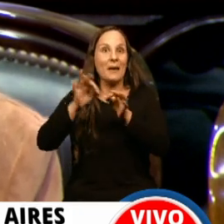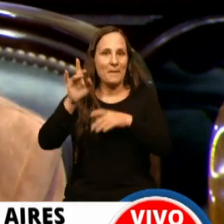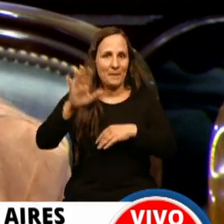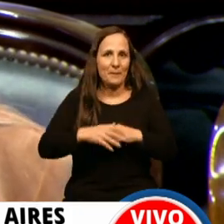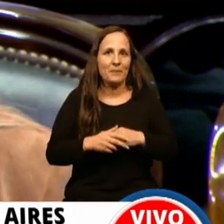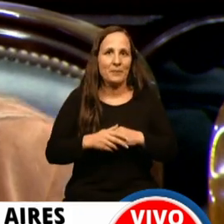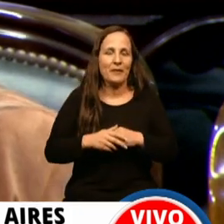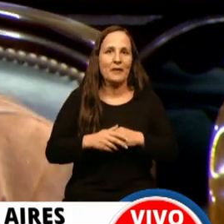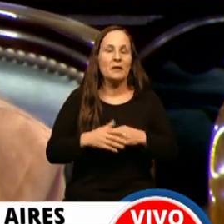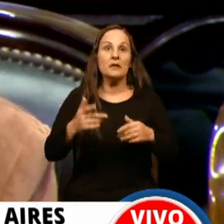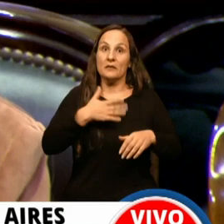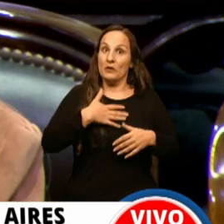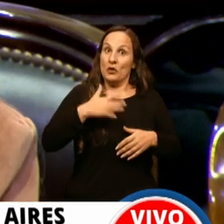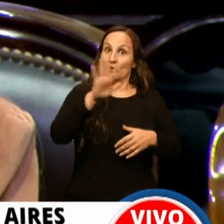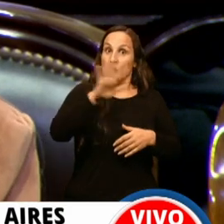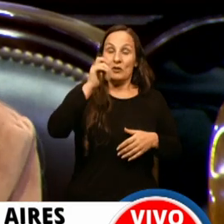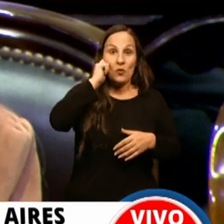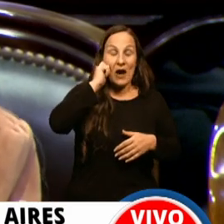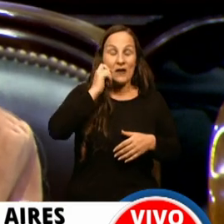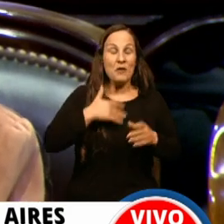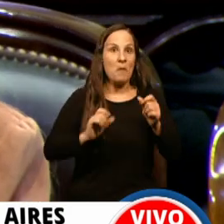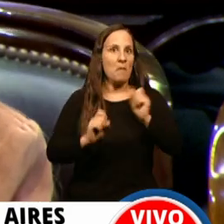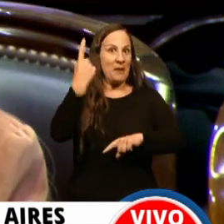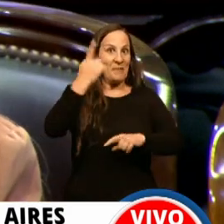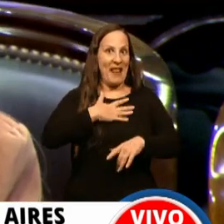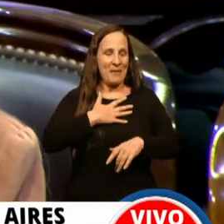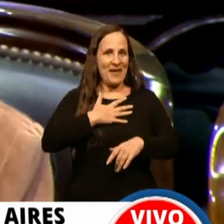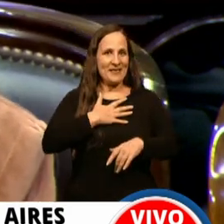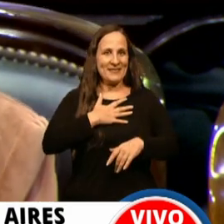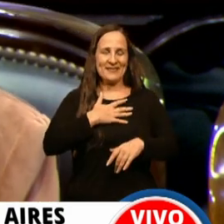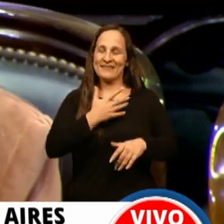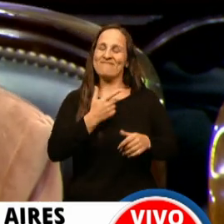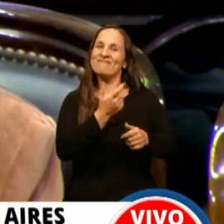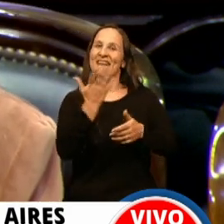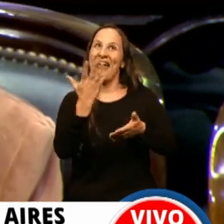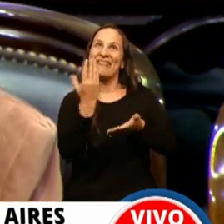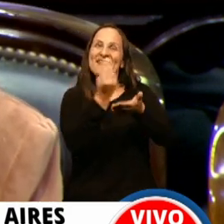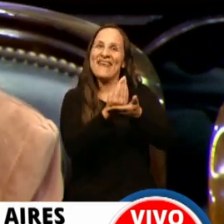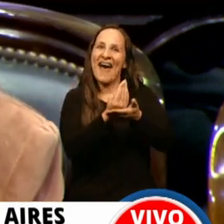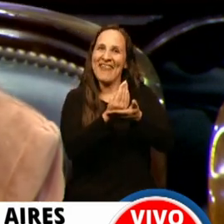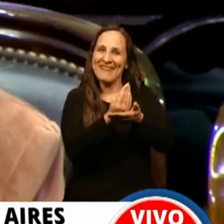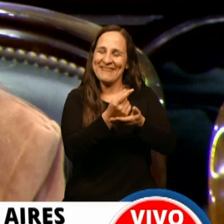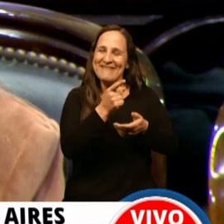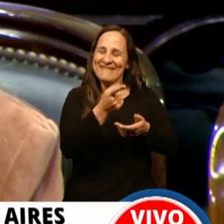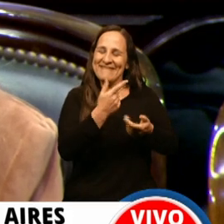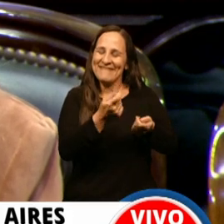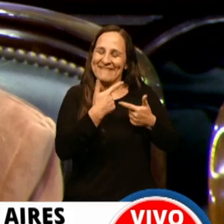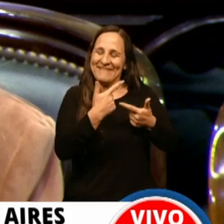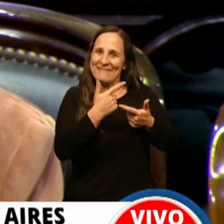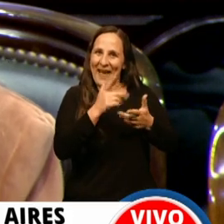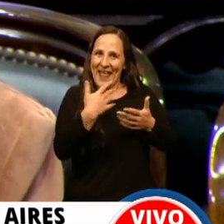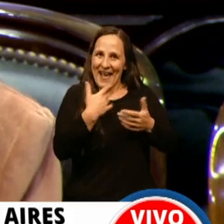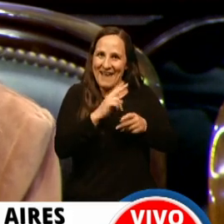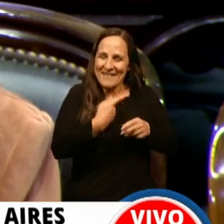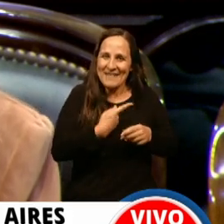mis 55 años de vida el cupo laboral me devolvió la dignidad y me dio fuerzas para seguir viviendo